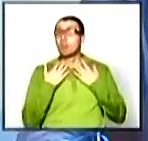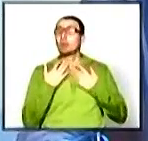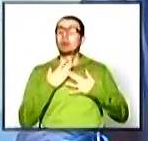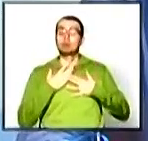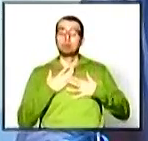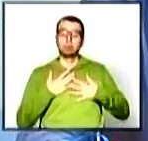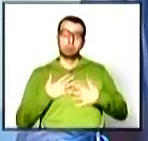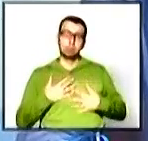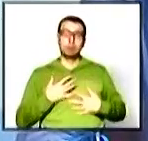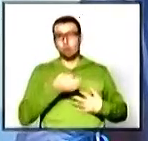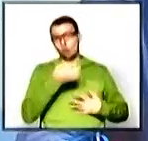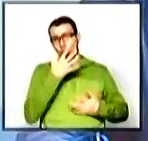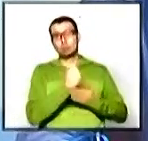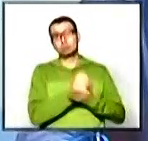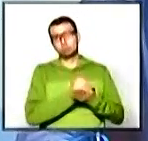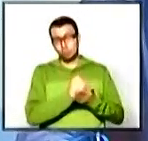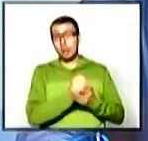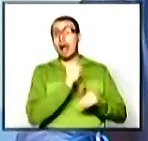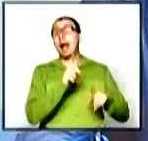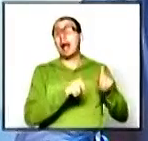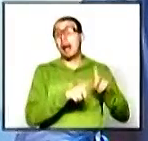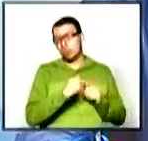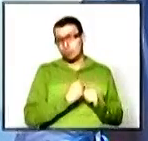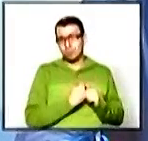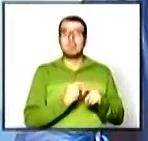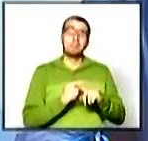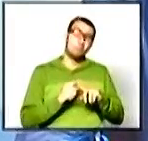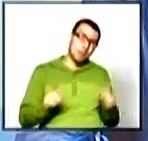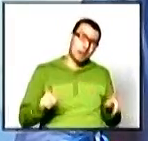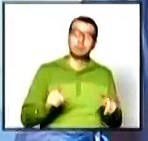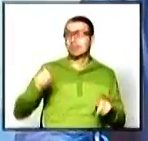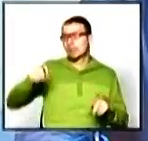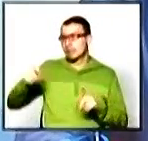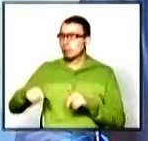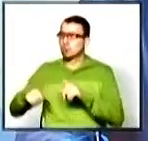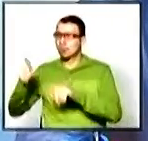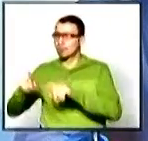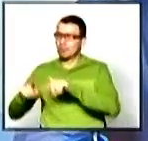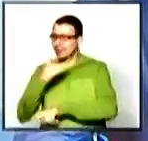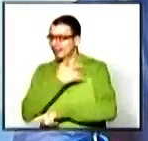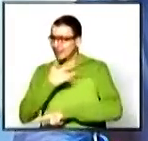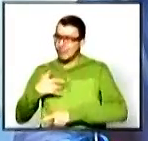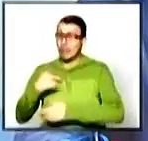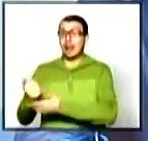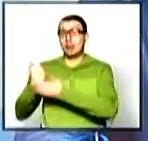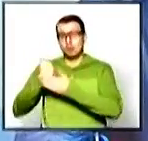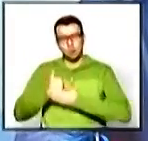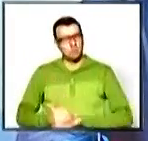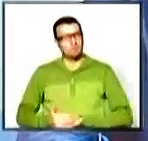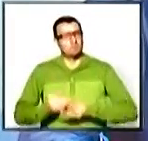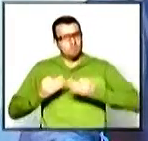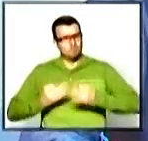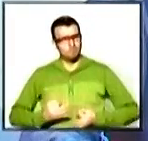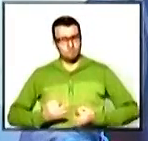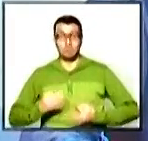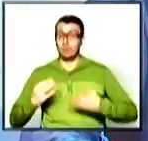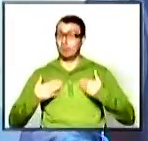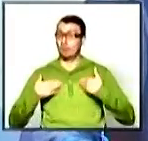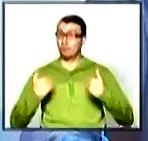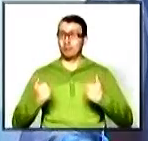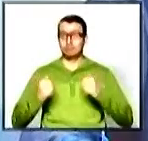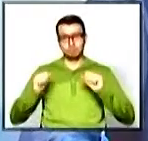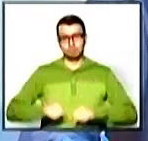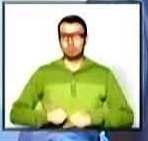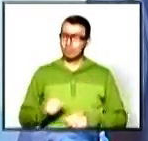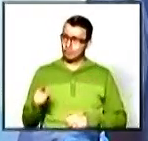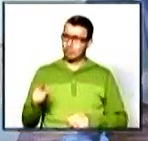pero a veces necesitamos de terapias más directas, de mayor contacto con el paciente. Raúl Andrés,